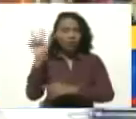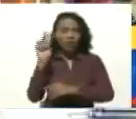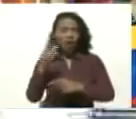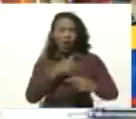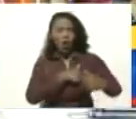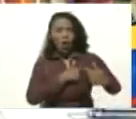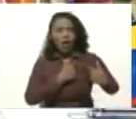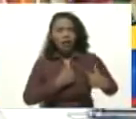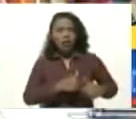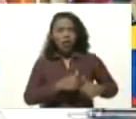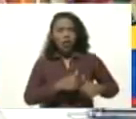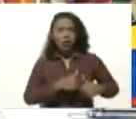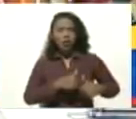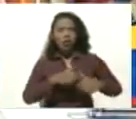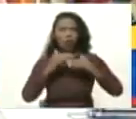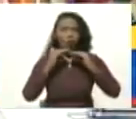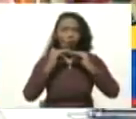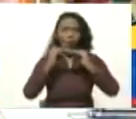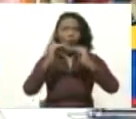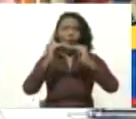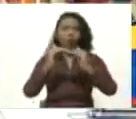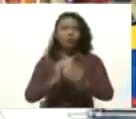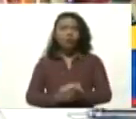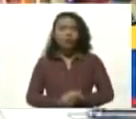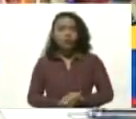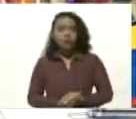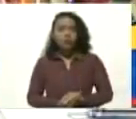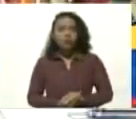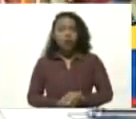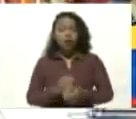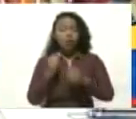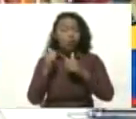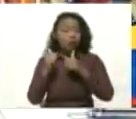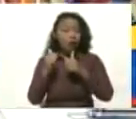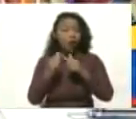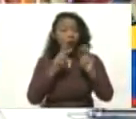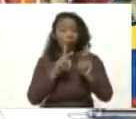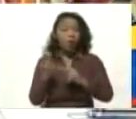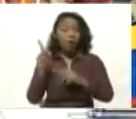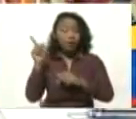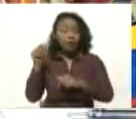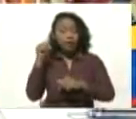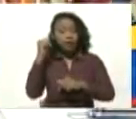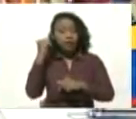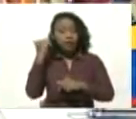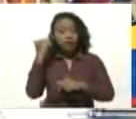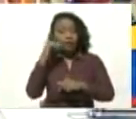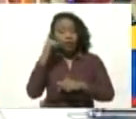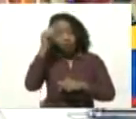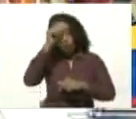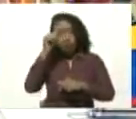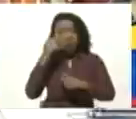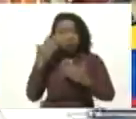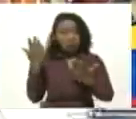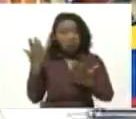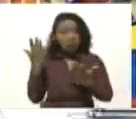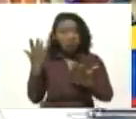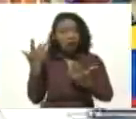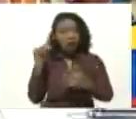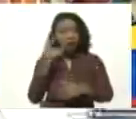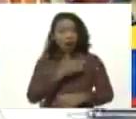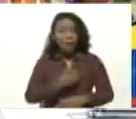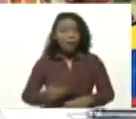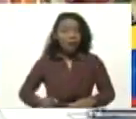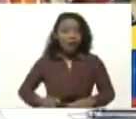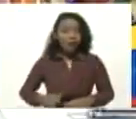Corazón llanero. A buenos programas tiene Corazón Llanero sábado y domingo, ¿verdad? ¿Ah? Quita el presidente